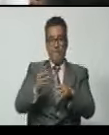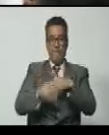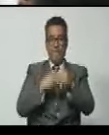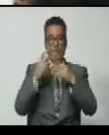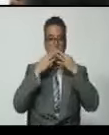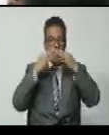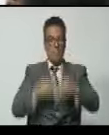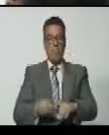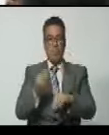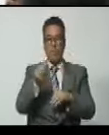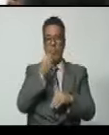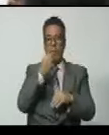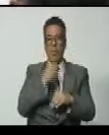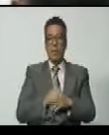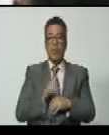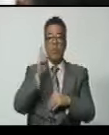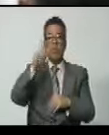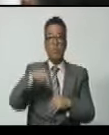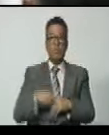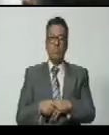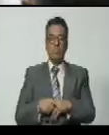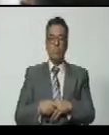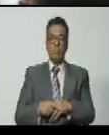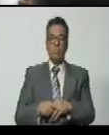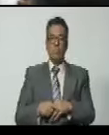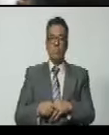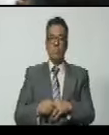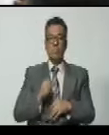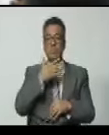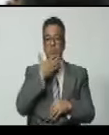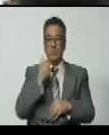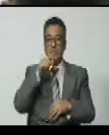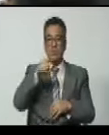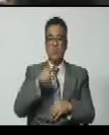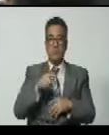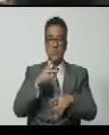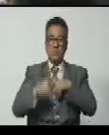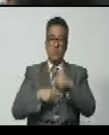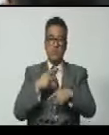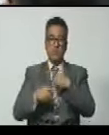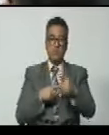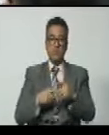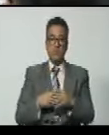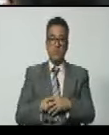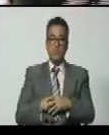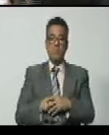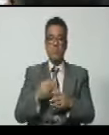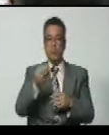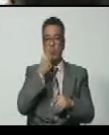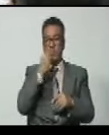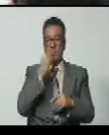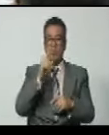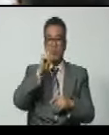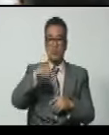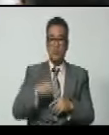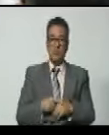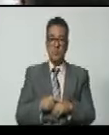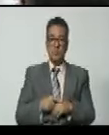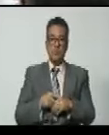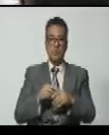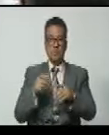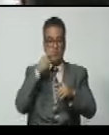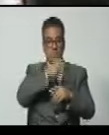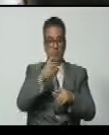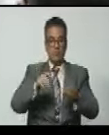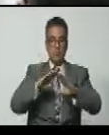asegurar la alimentación y también, pues, mejorar la producción y la alimentación soberana en la